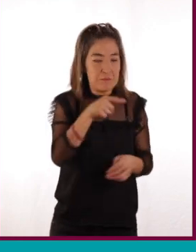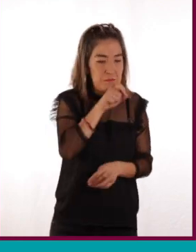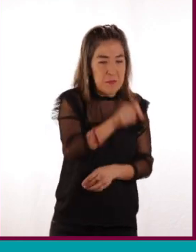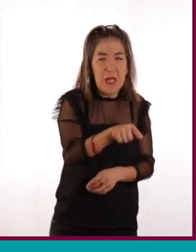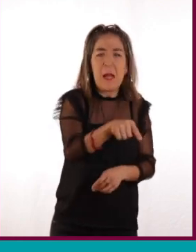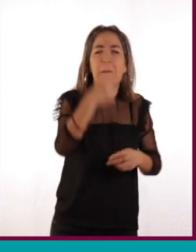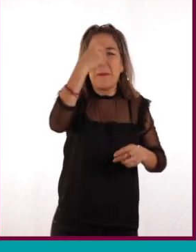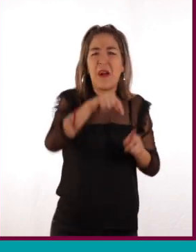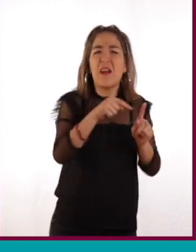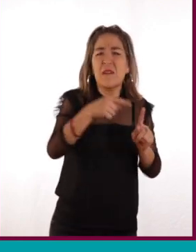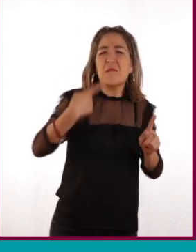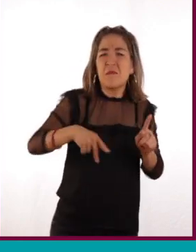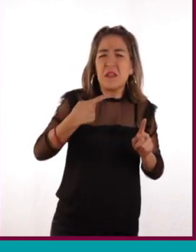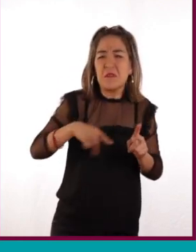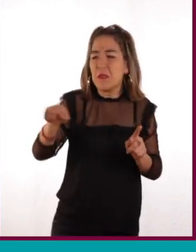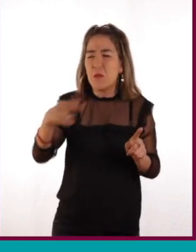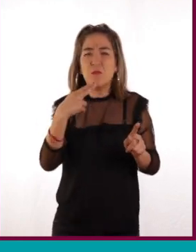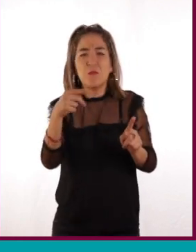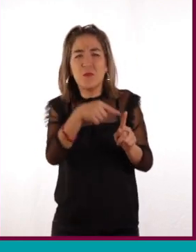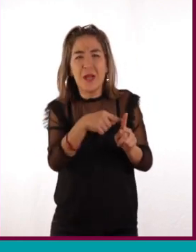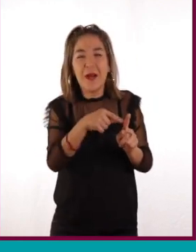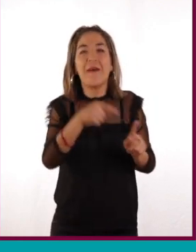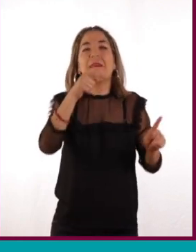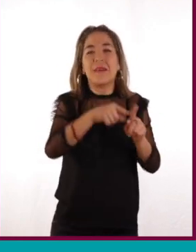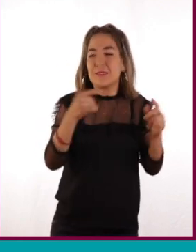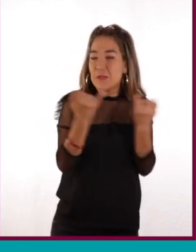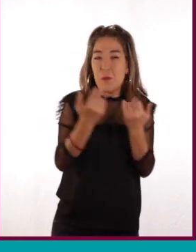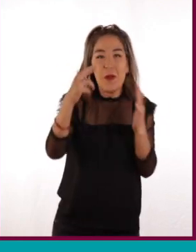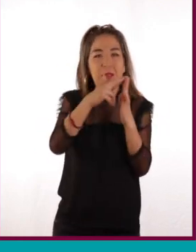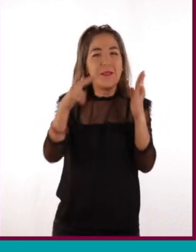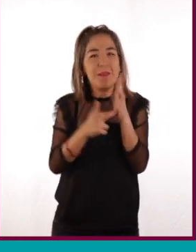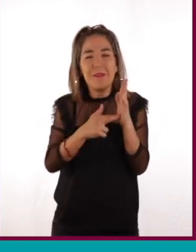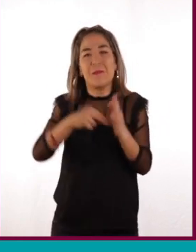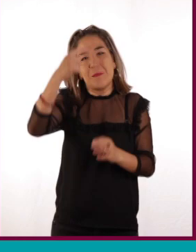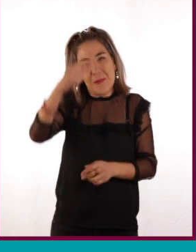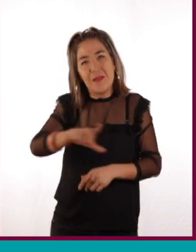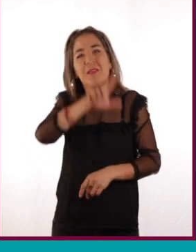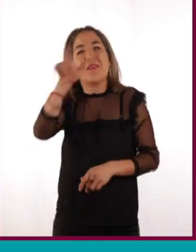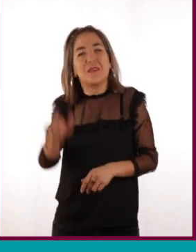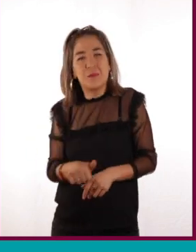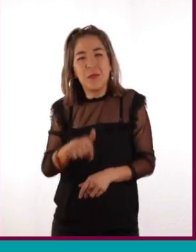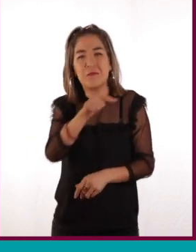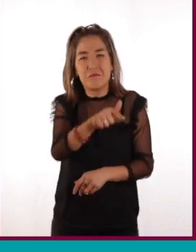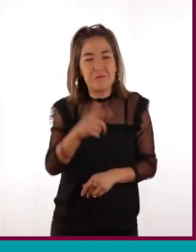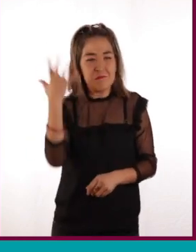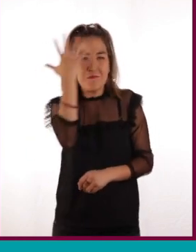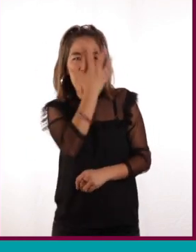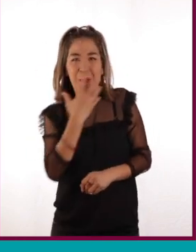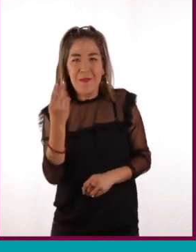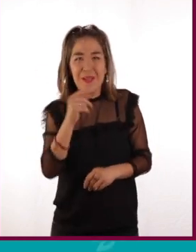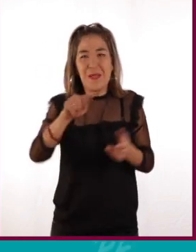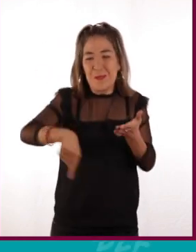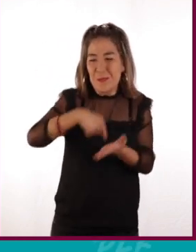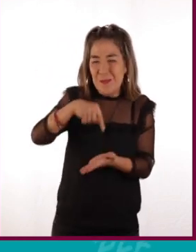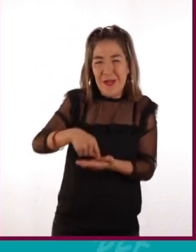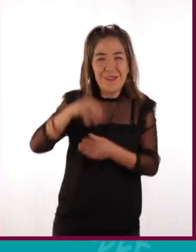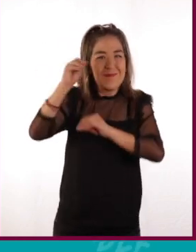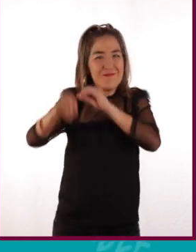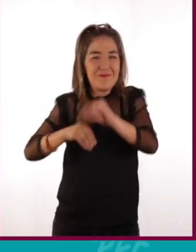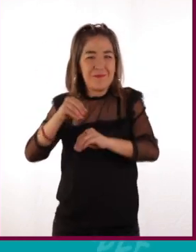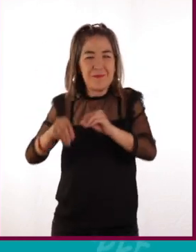objeto le provea un servicio a su usuario y que, de cumplirse esta regla, luego pueda ser considerado